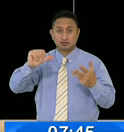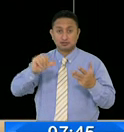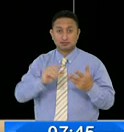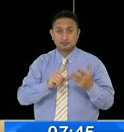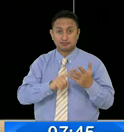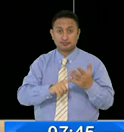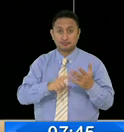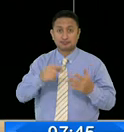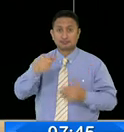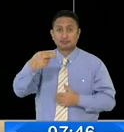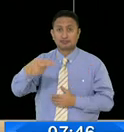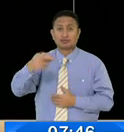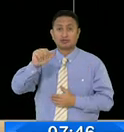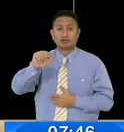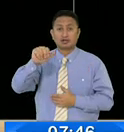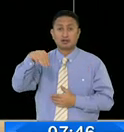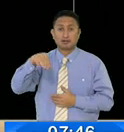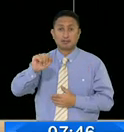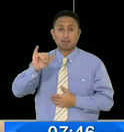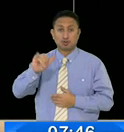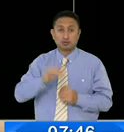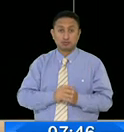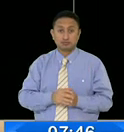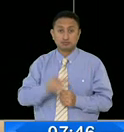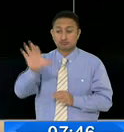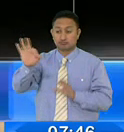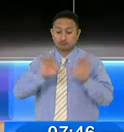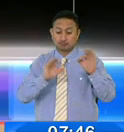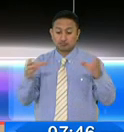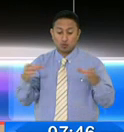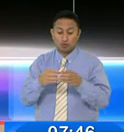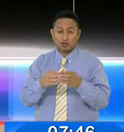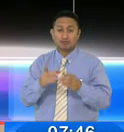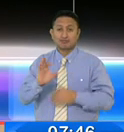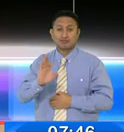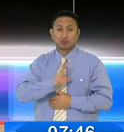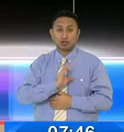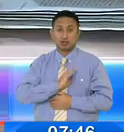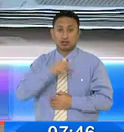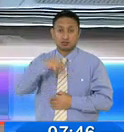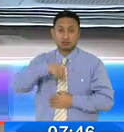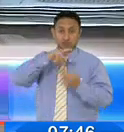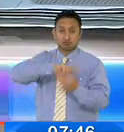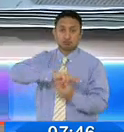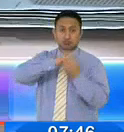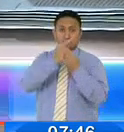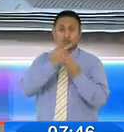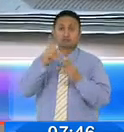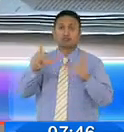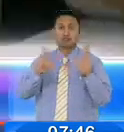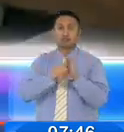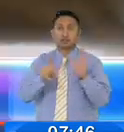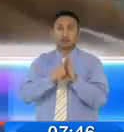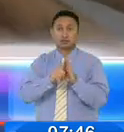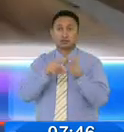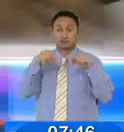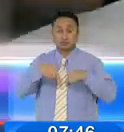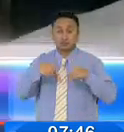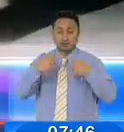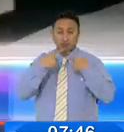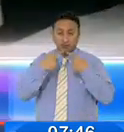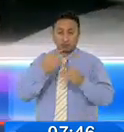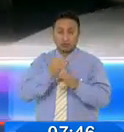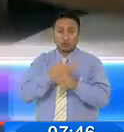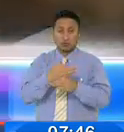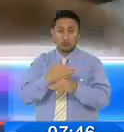Germán Calle de la Revolución Ciudadana como miembros del Comité de Ética, esto tras las reformas a la ley que organiza la función legislativa y